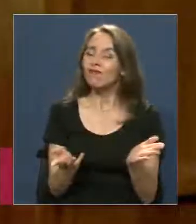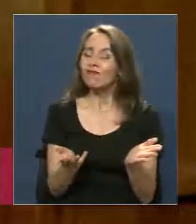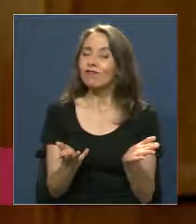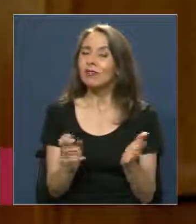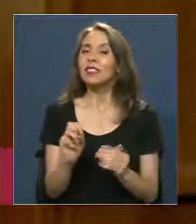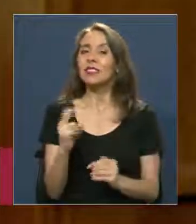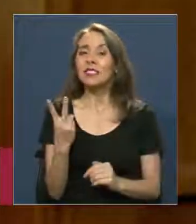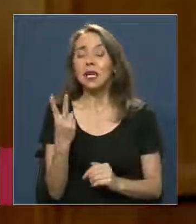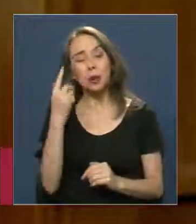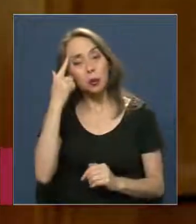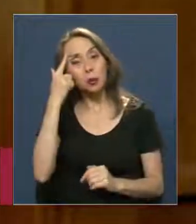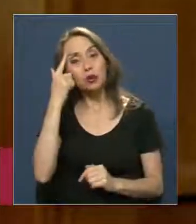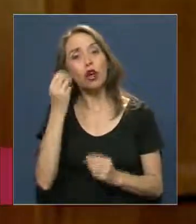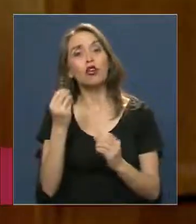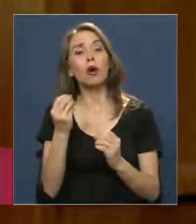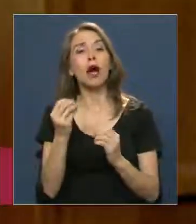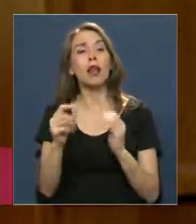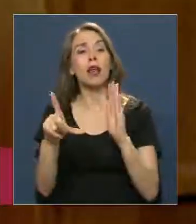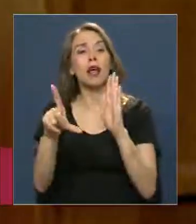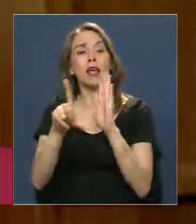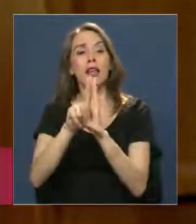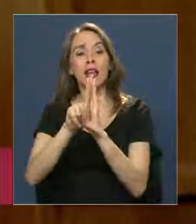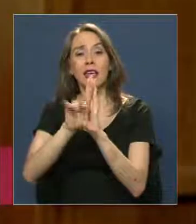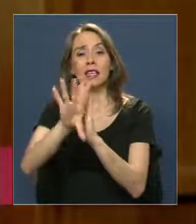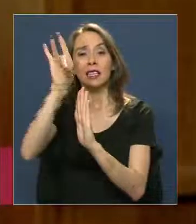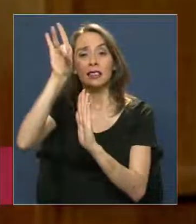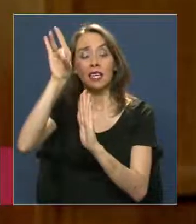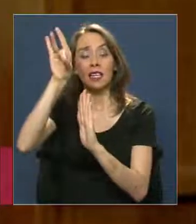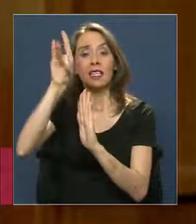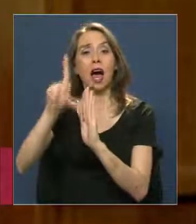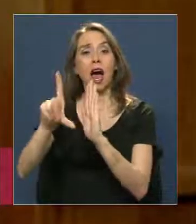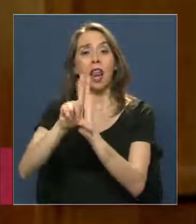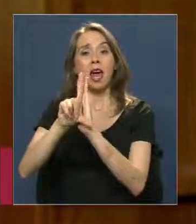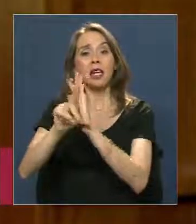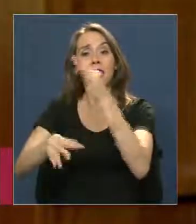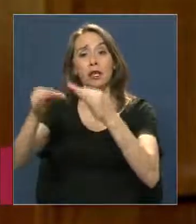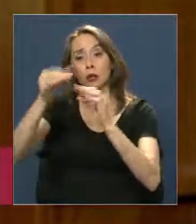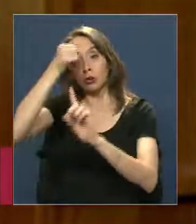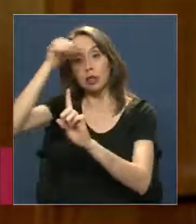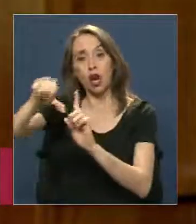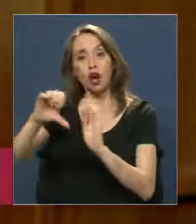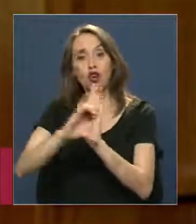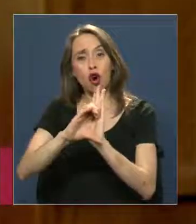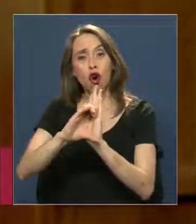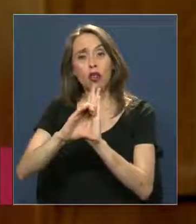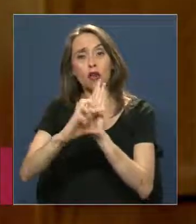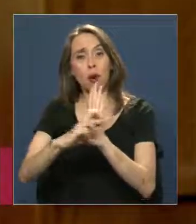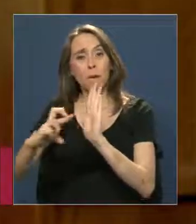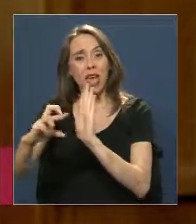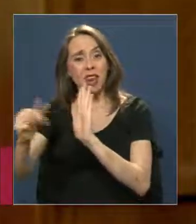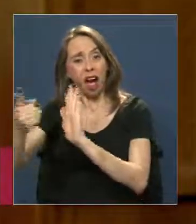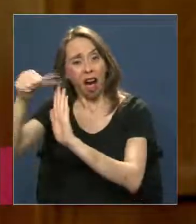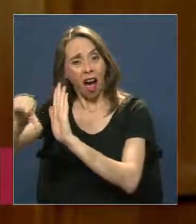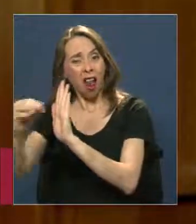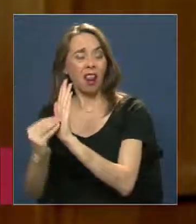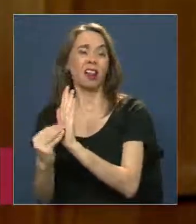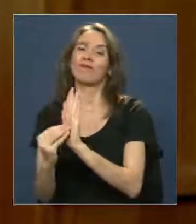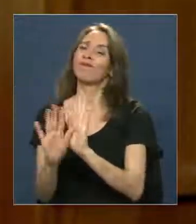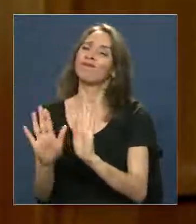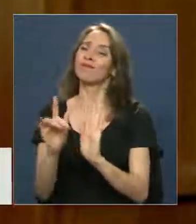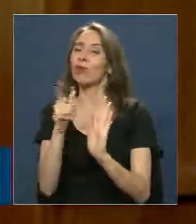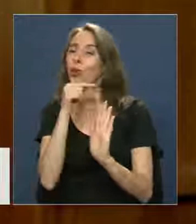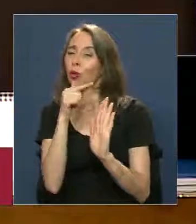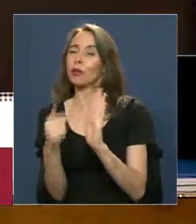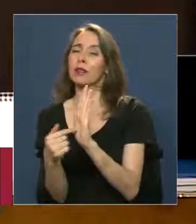se escoja para lograr esto sea la ley penal. He dicho, señora presidenta, muchas gracias. Muchas gracias, diputada Jimena